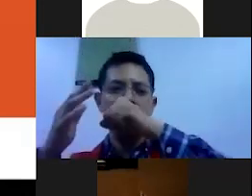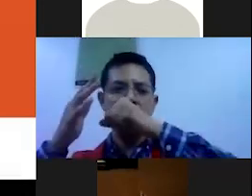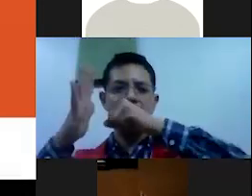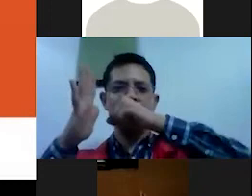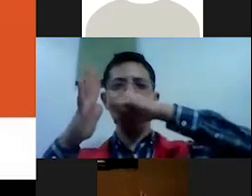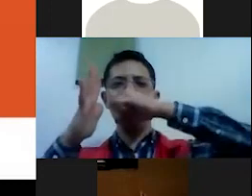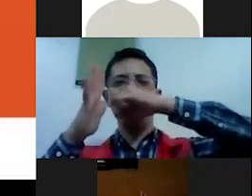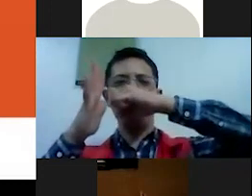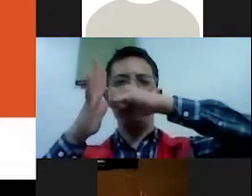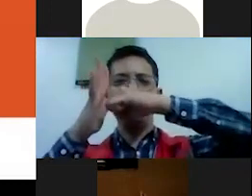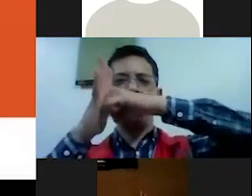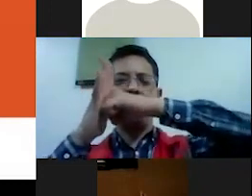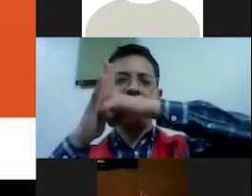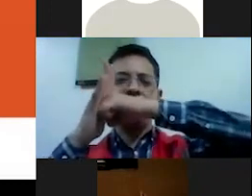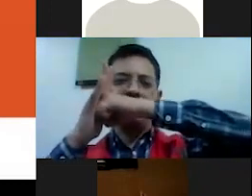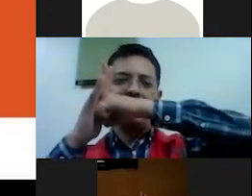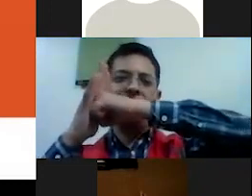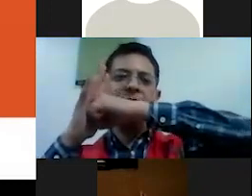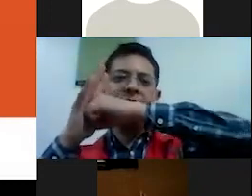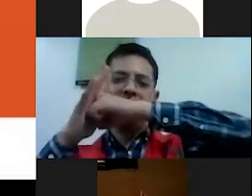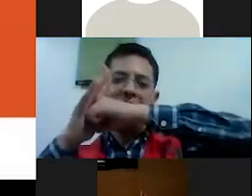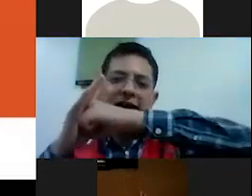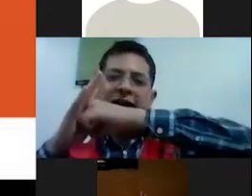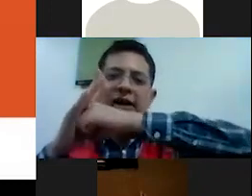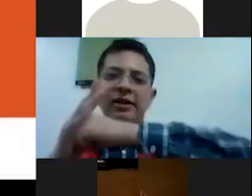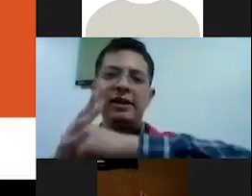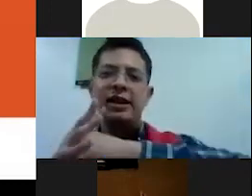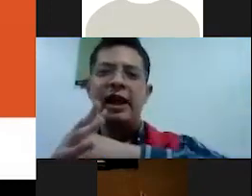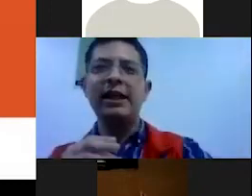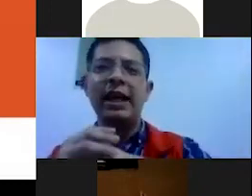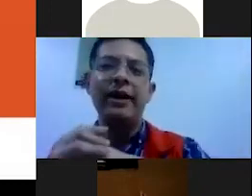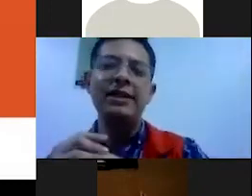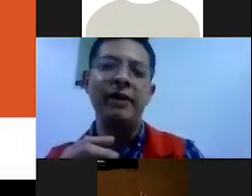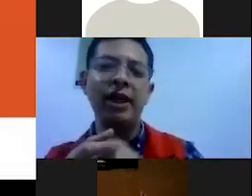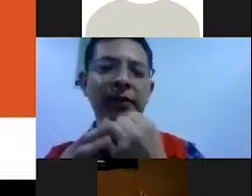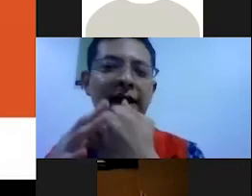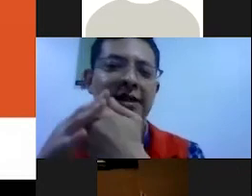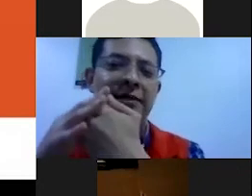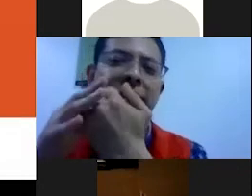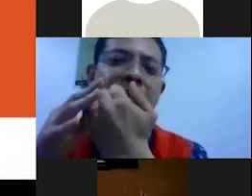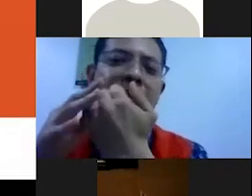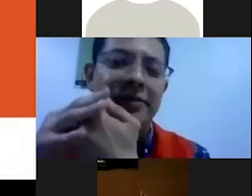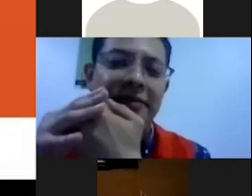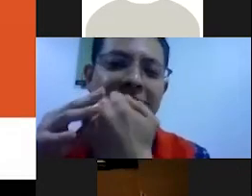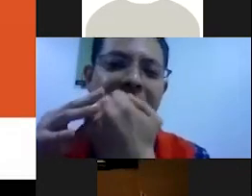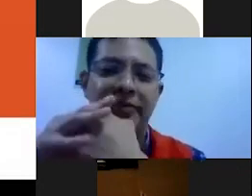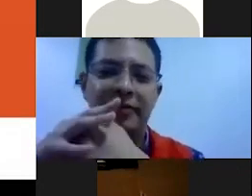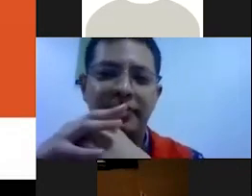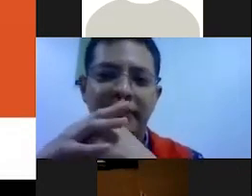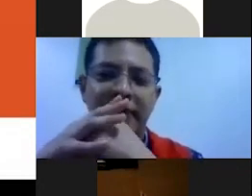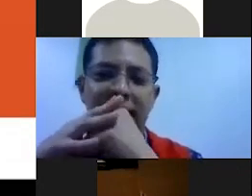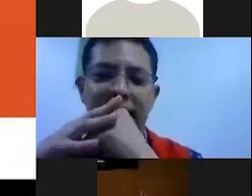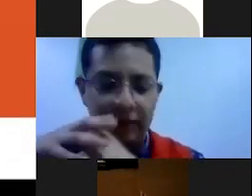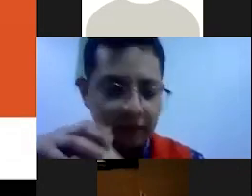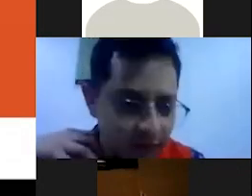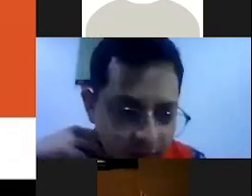no, porque si yo coloco mi nudillo sobre el pecho de la víctima, además de que la voy a lastimar, también voy a lastimarme yo. No, para